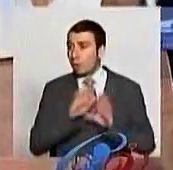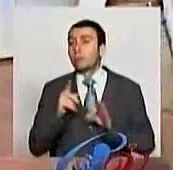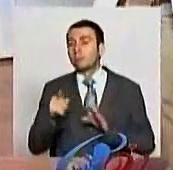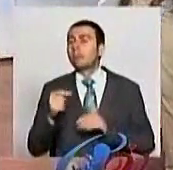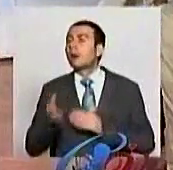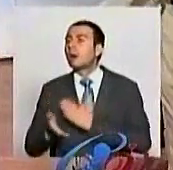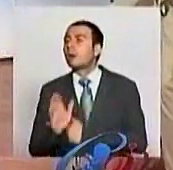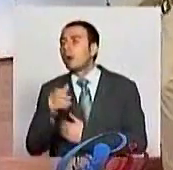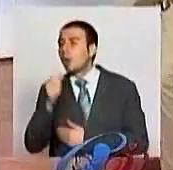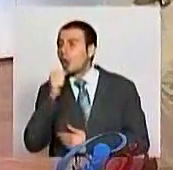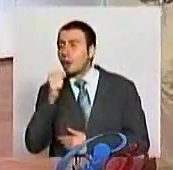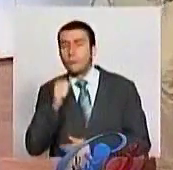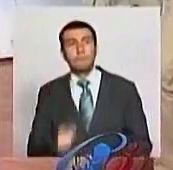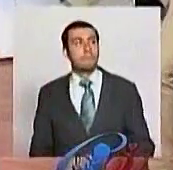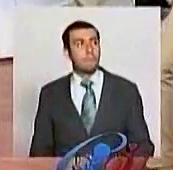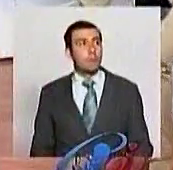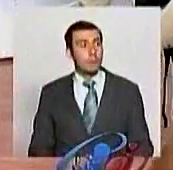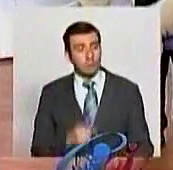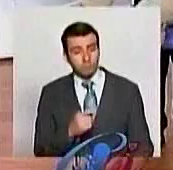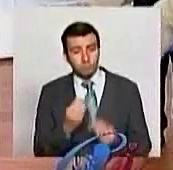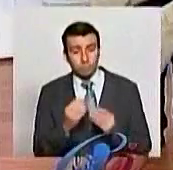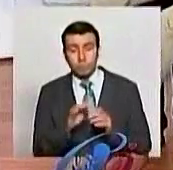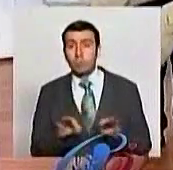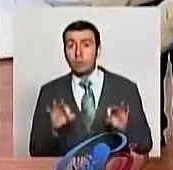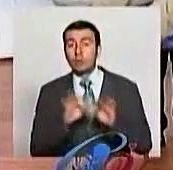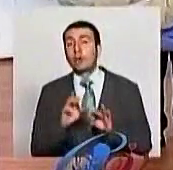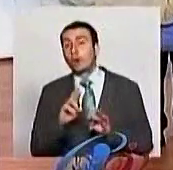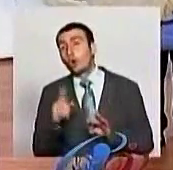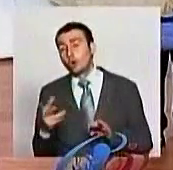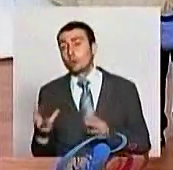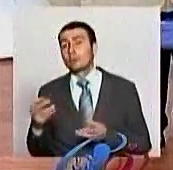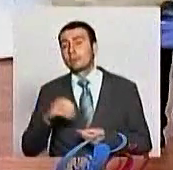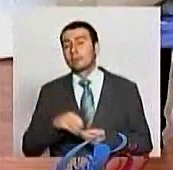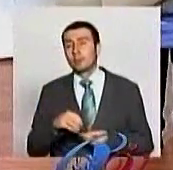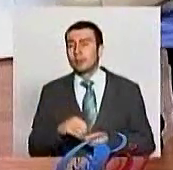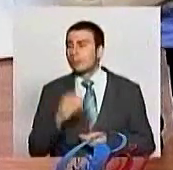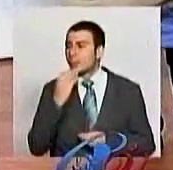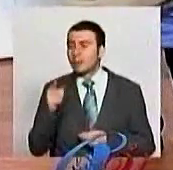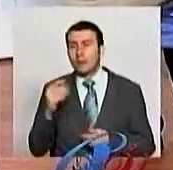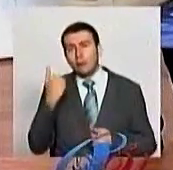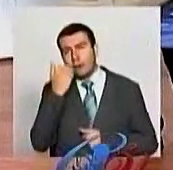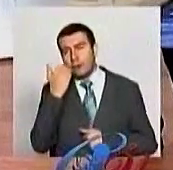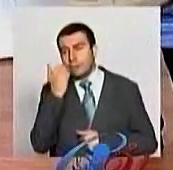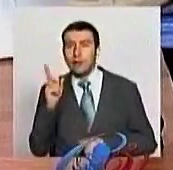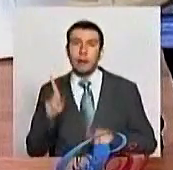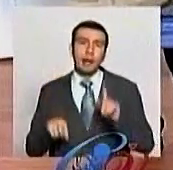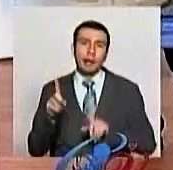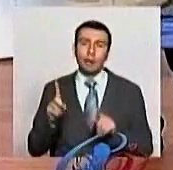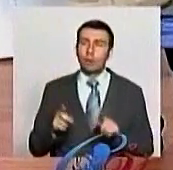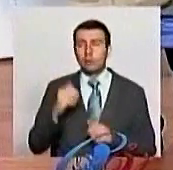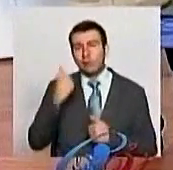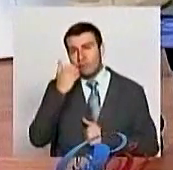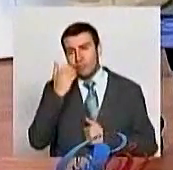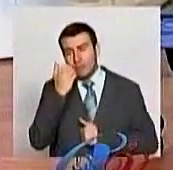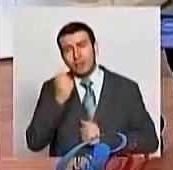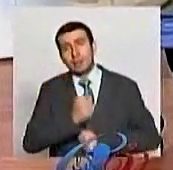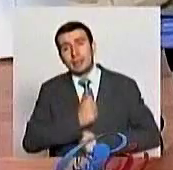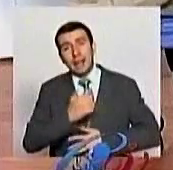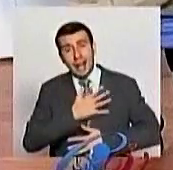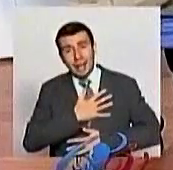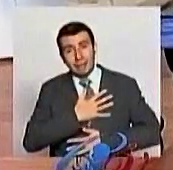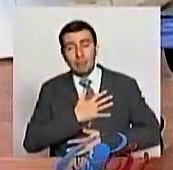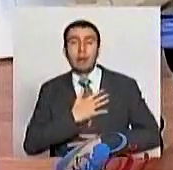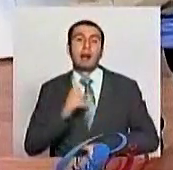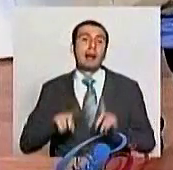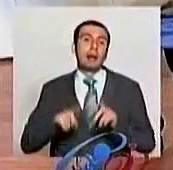es muy importante otra cosa, las enfermedades también, algunas enfermedades del alma, ¿cierto?